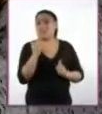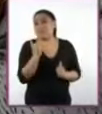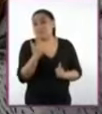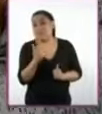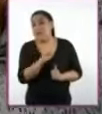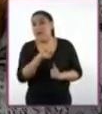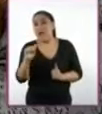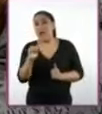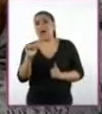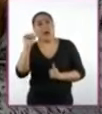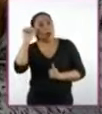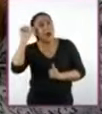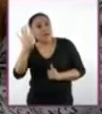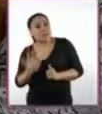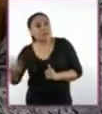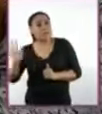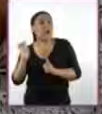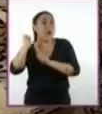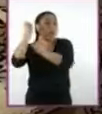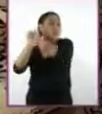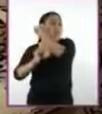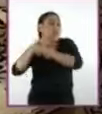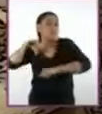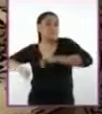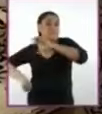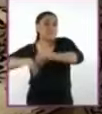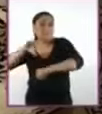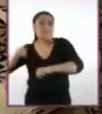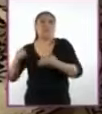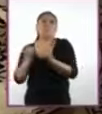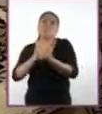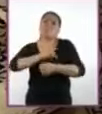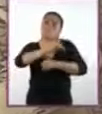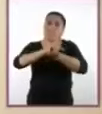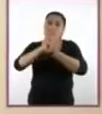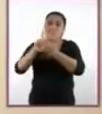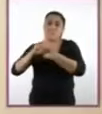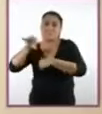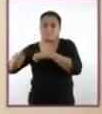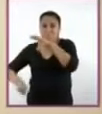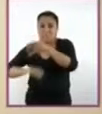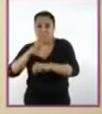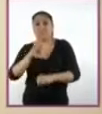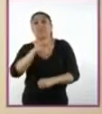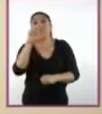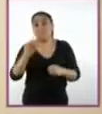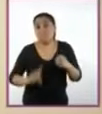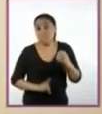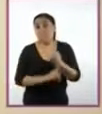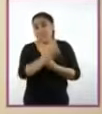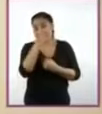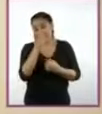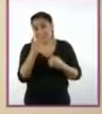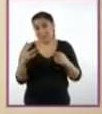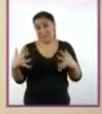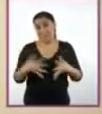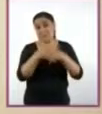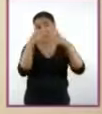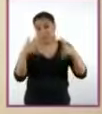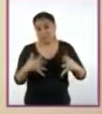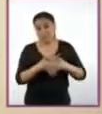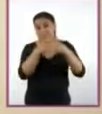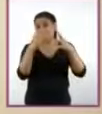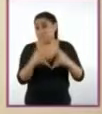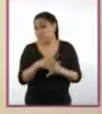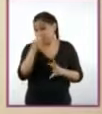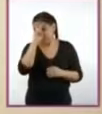económicos de las colonias en Asia y África y someter a otros países. Una de las consecuencias de este enfrentamiento militar